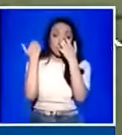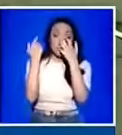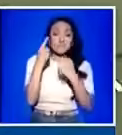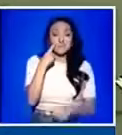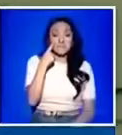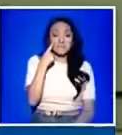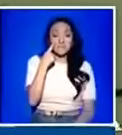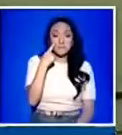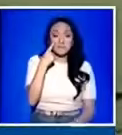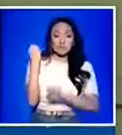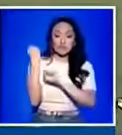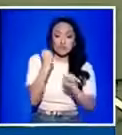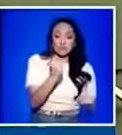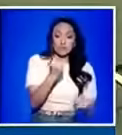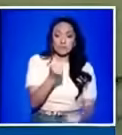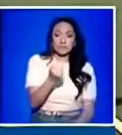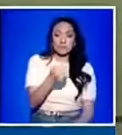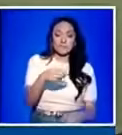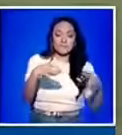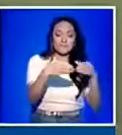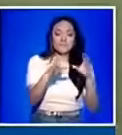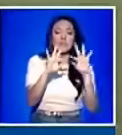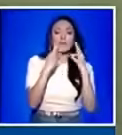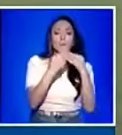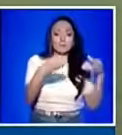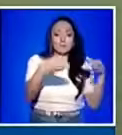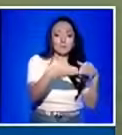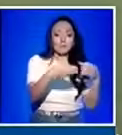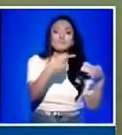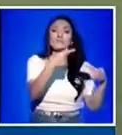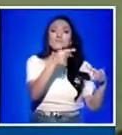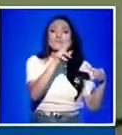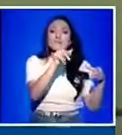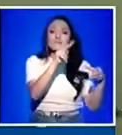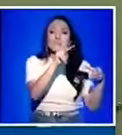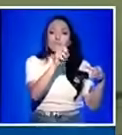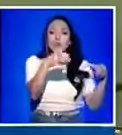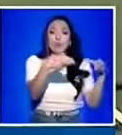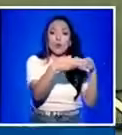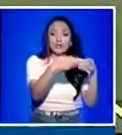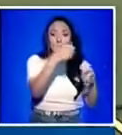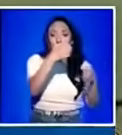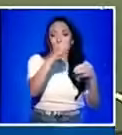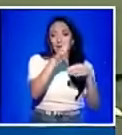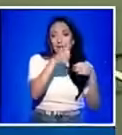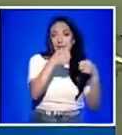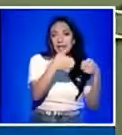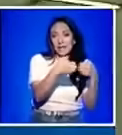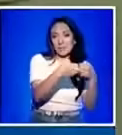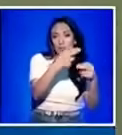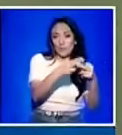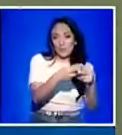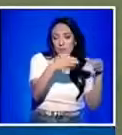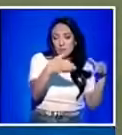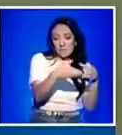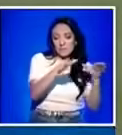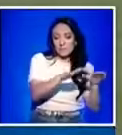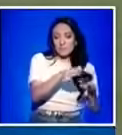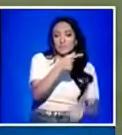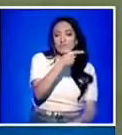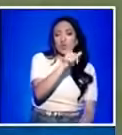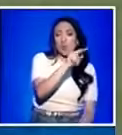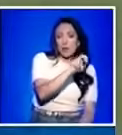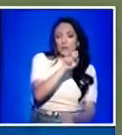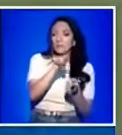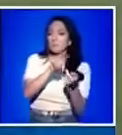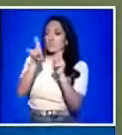93, él junto a otros familiares y amigos son del cantón Guano, la provincia del Chimborazo, y nosotros como hijos llevamos ese nombre, esa historia, ese legado.